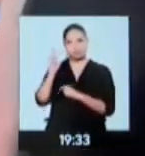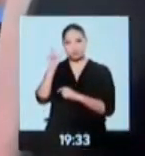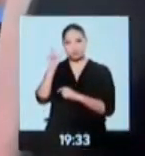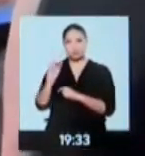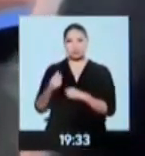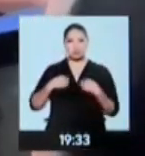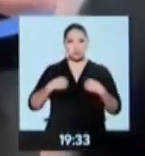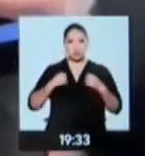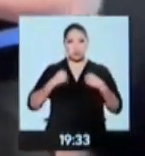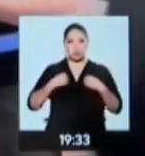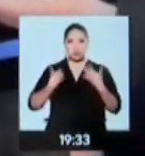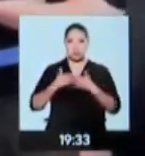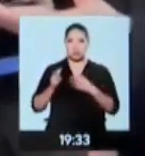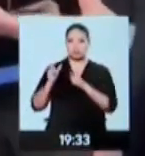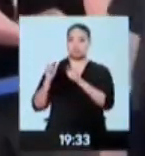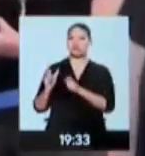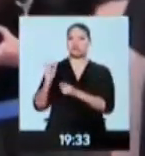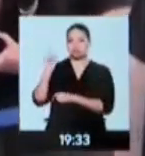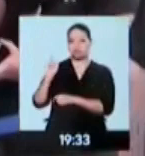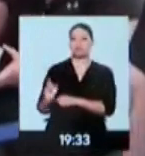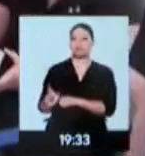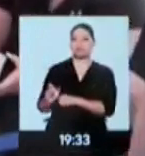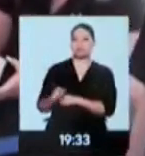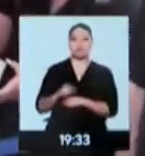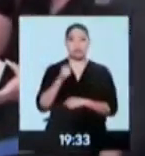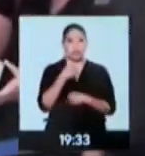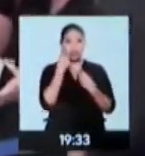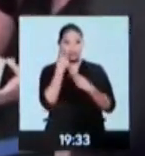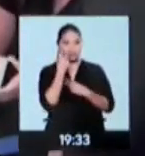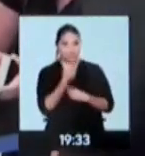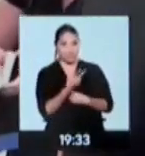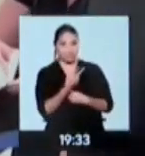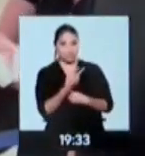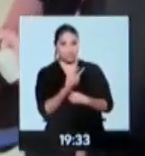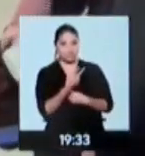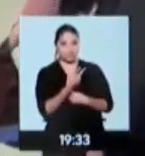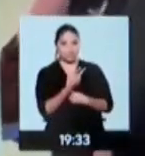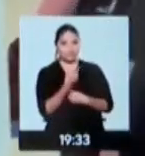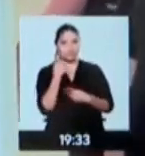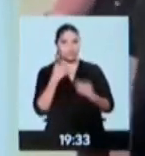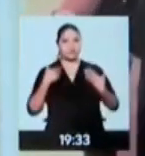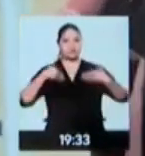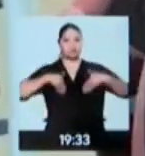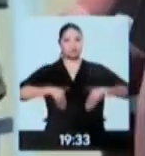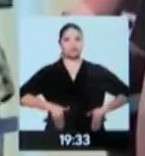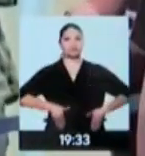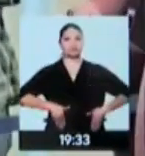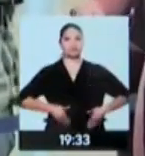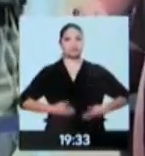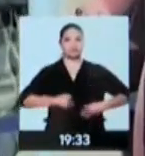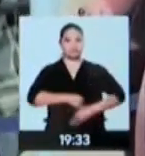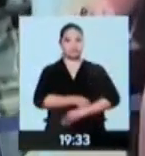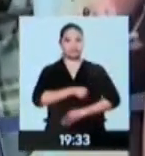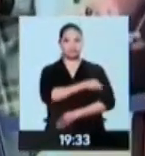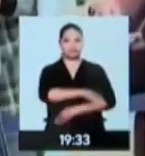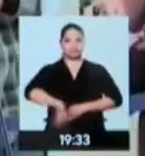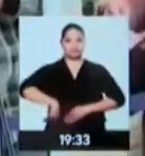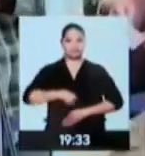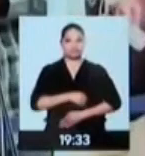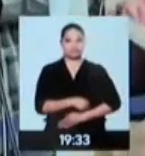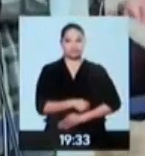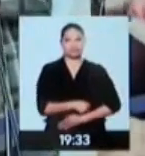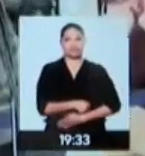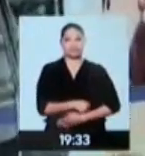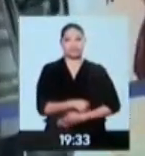o pretender sumas que son impagables, que van, digamos, que no van de la mano con la capacidad adquisitiva, incluso de un